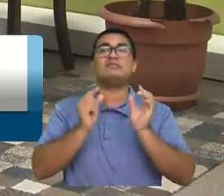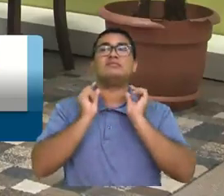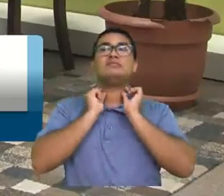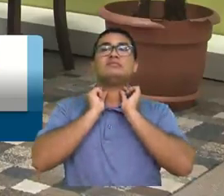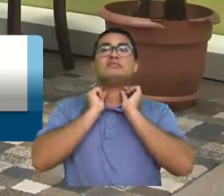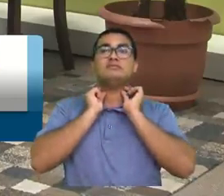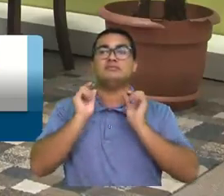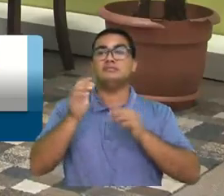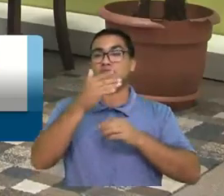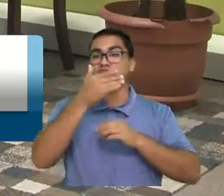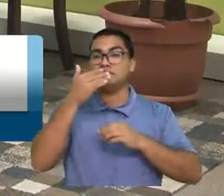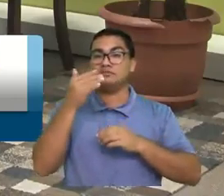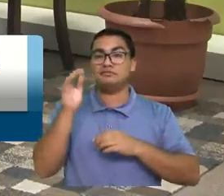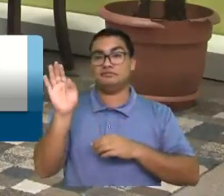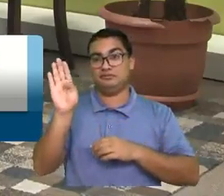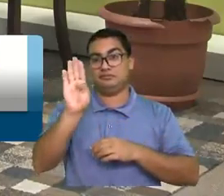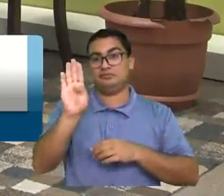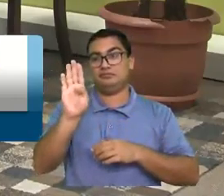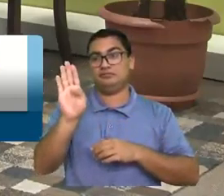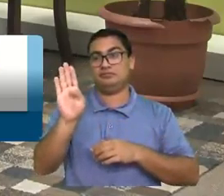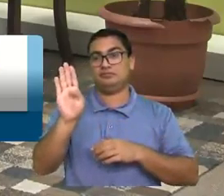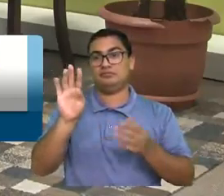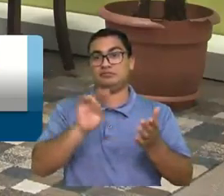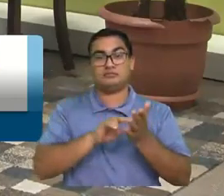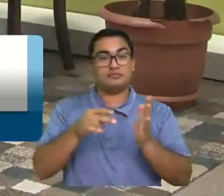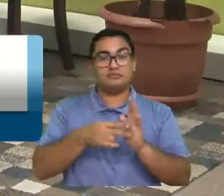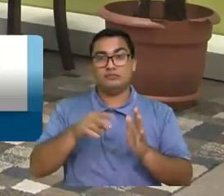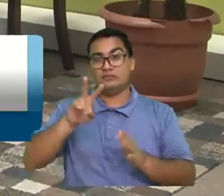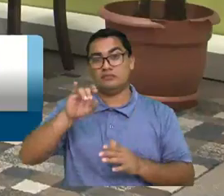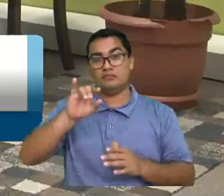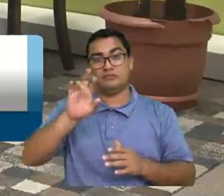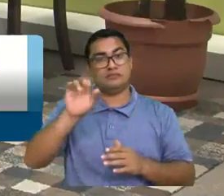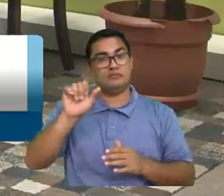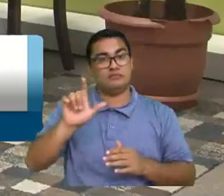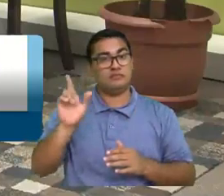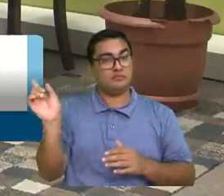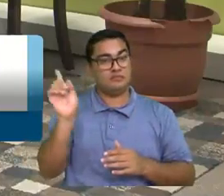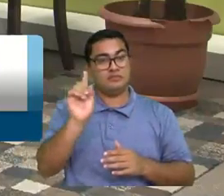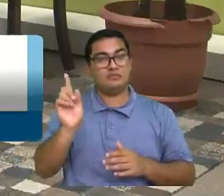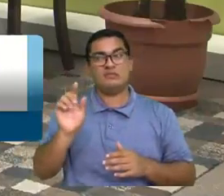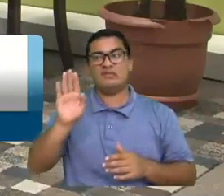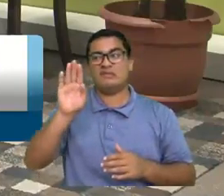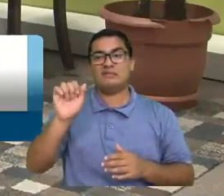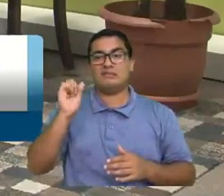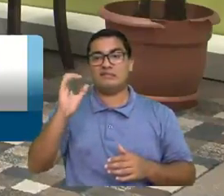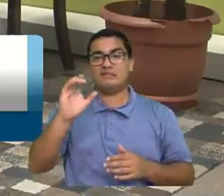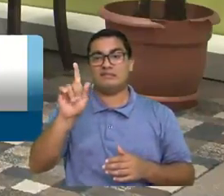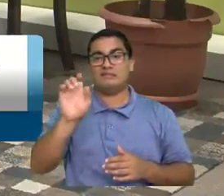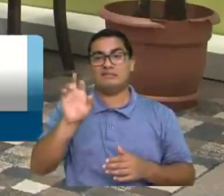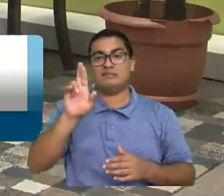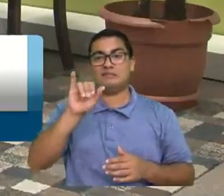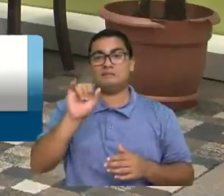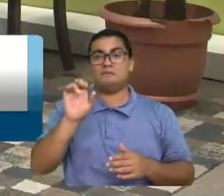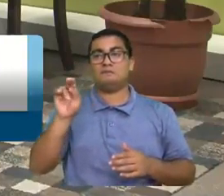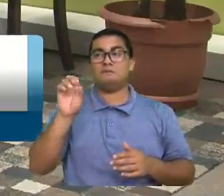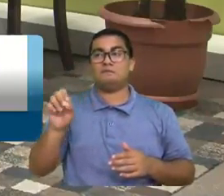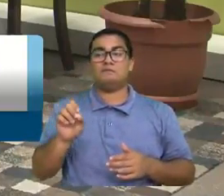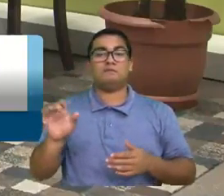hay un proceso, ya no es viral, ya hay un proceso bacteriano. Además que uno tiene que asociar que otra